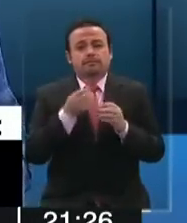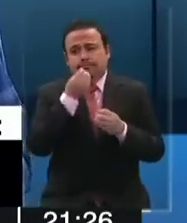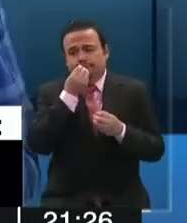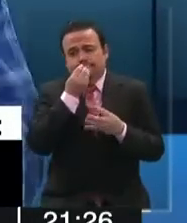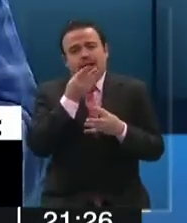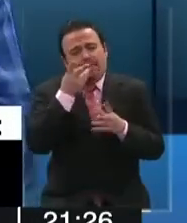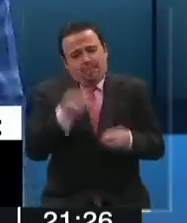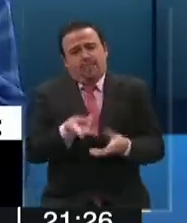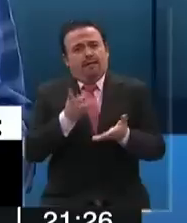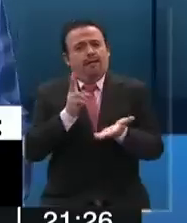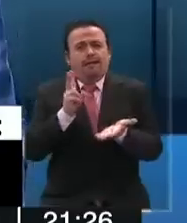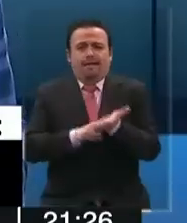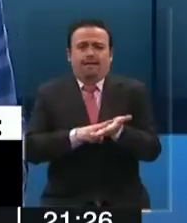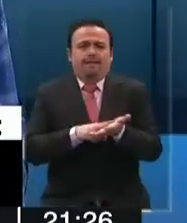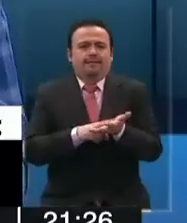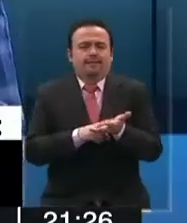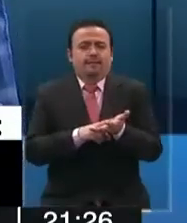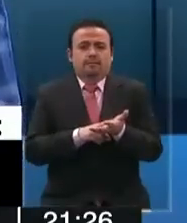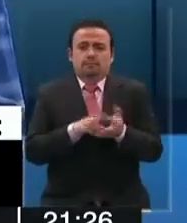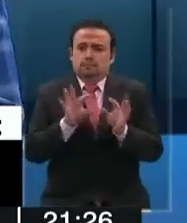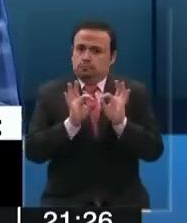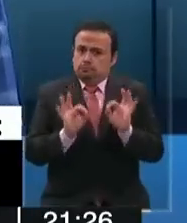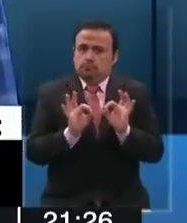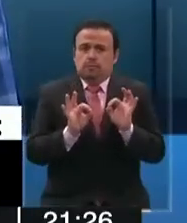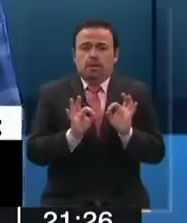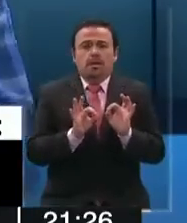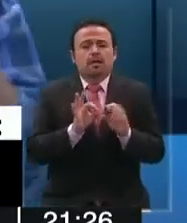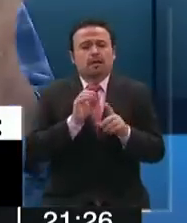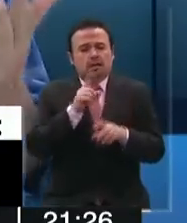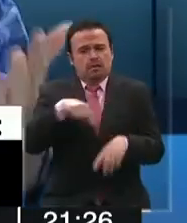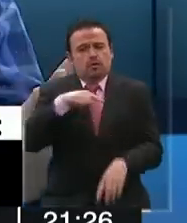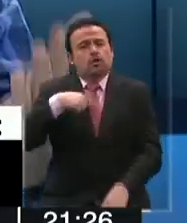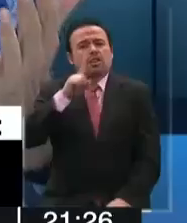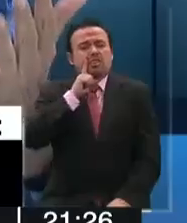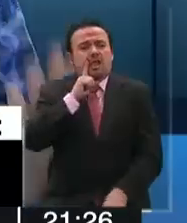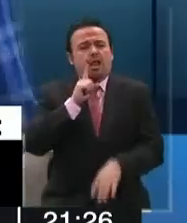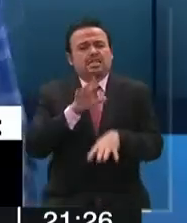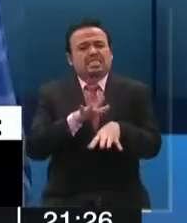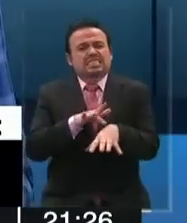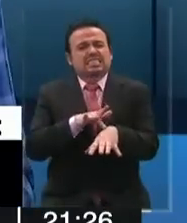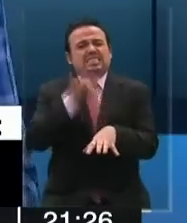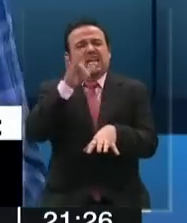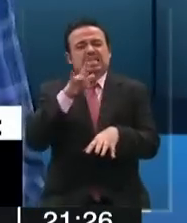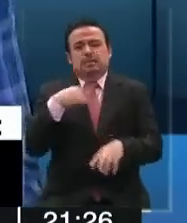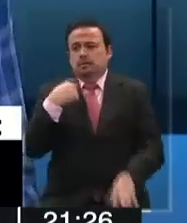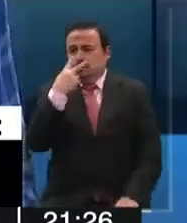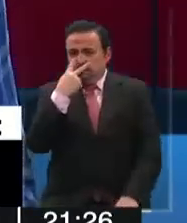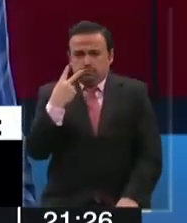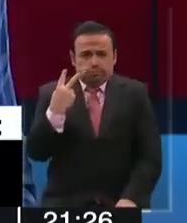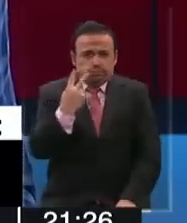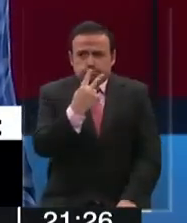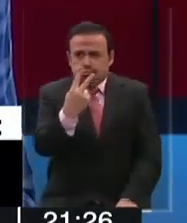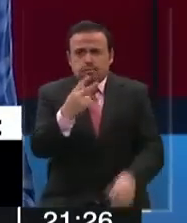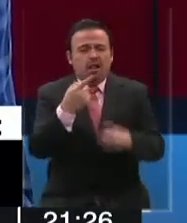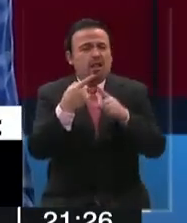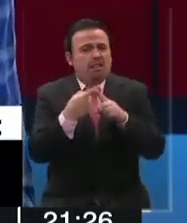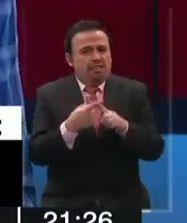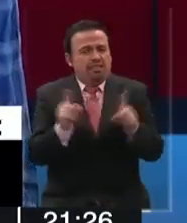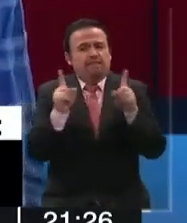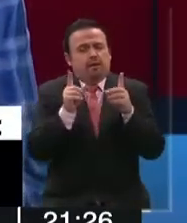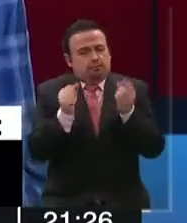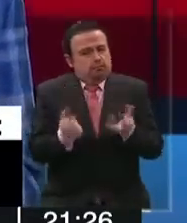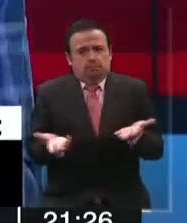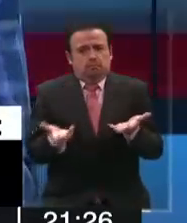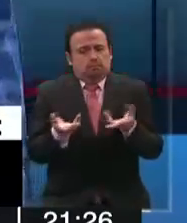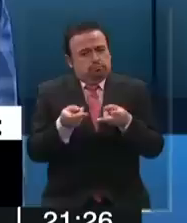admitirlo es legítimo tener sensibilidades y visiones diferentes ahora que hemos